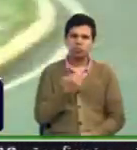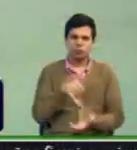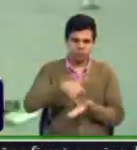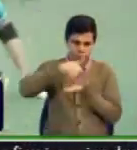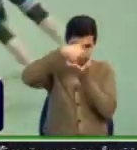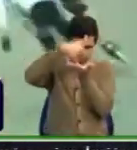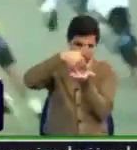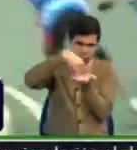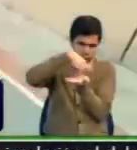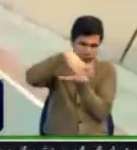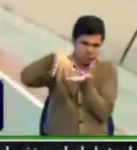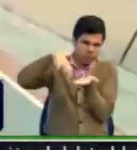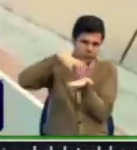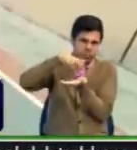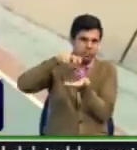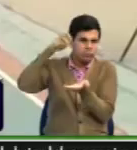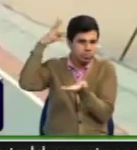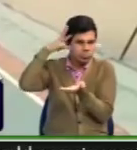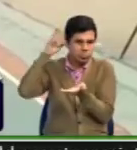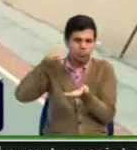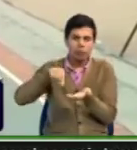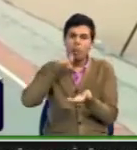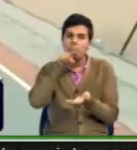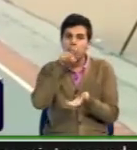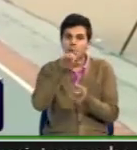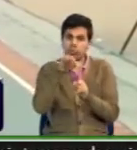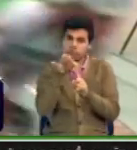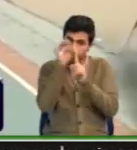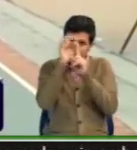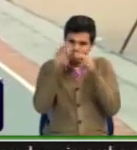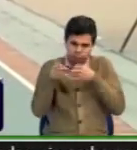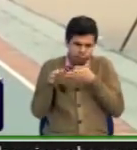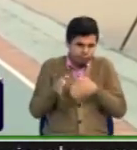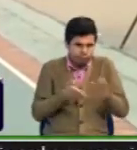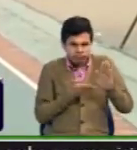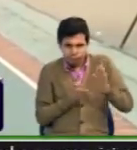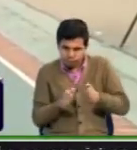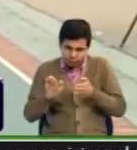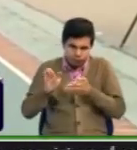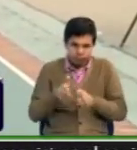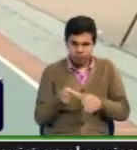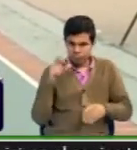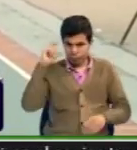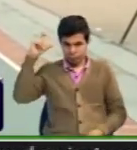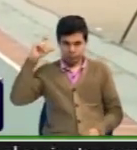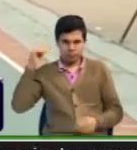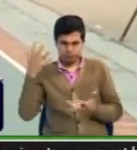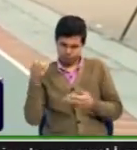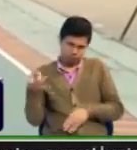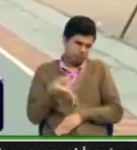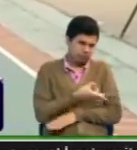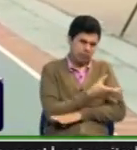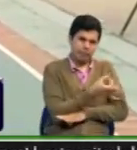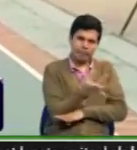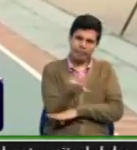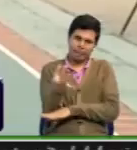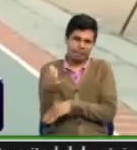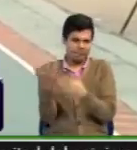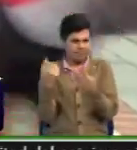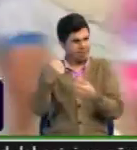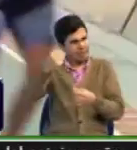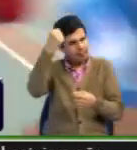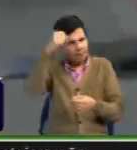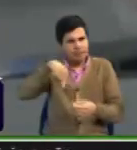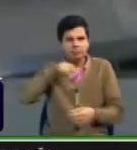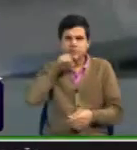los Santanderes que se llevará a cabo en Bucaramanga. Los patinadores rojinegros esperan arrasar con el tema de medallería en la